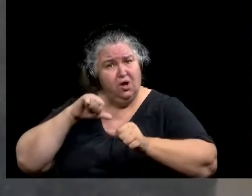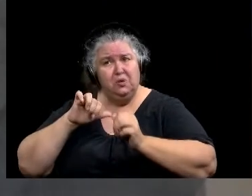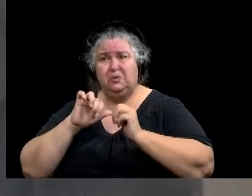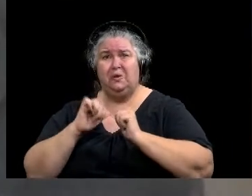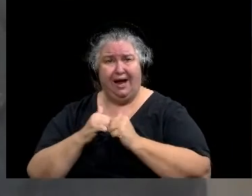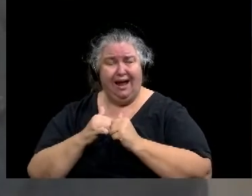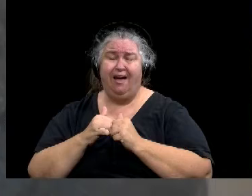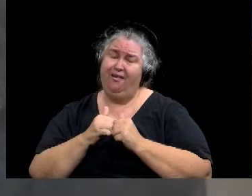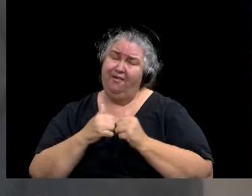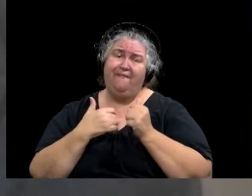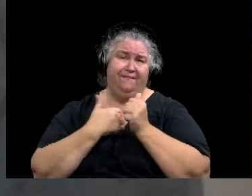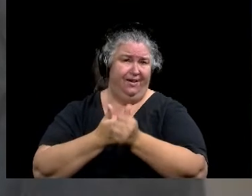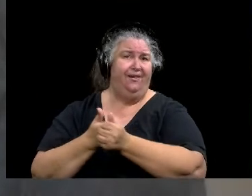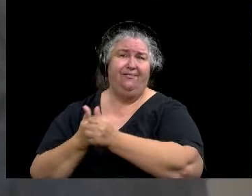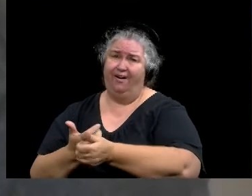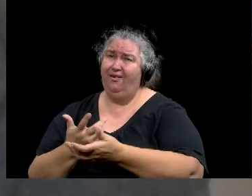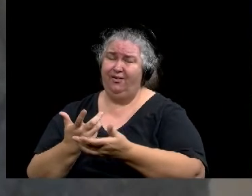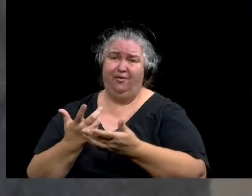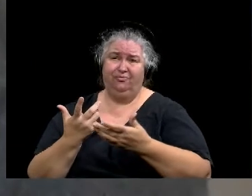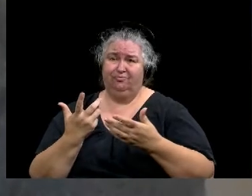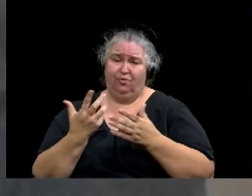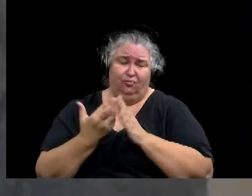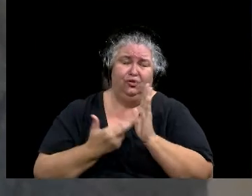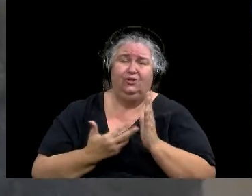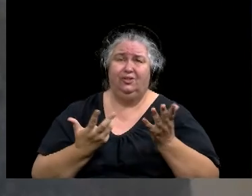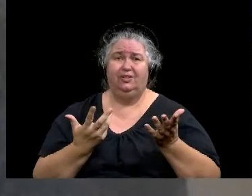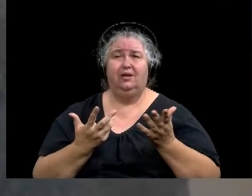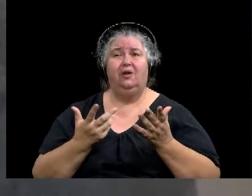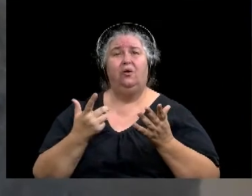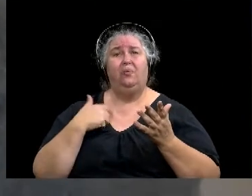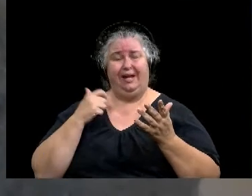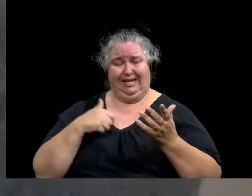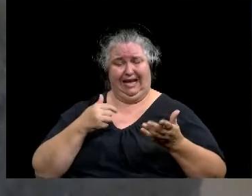qué podemos estar